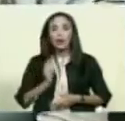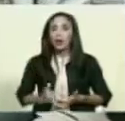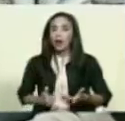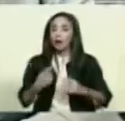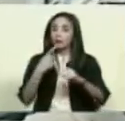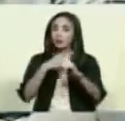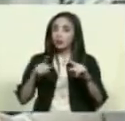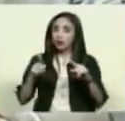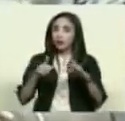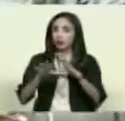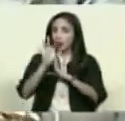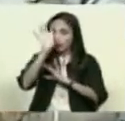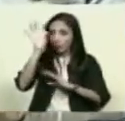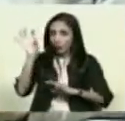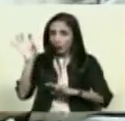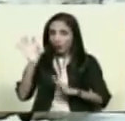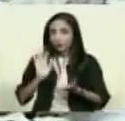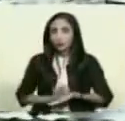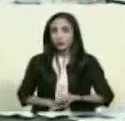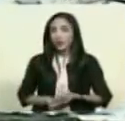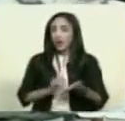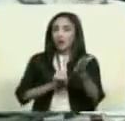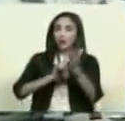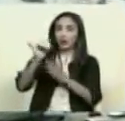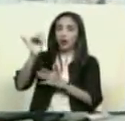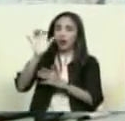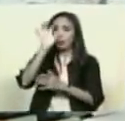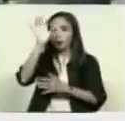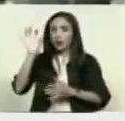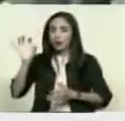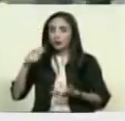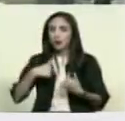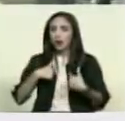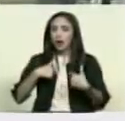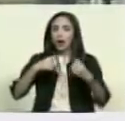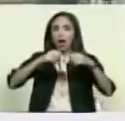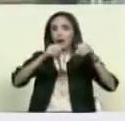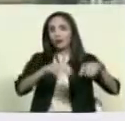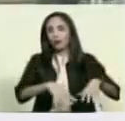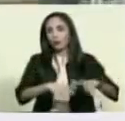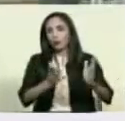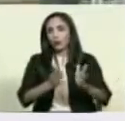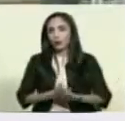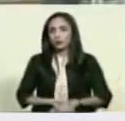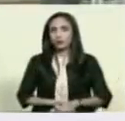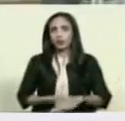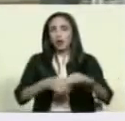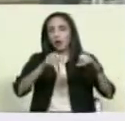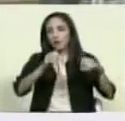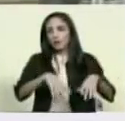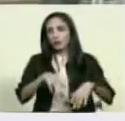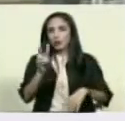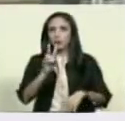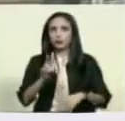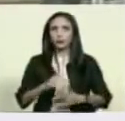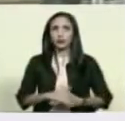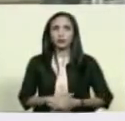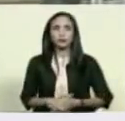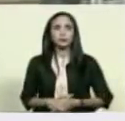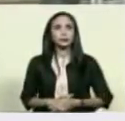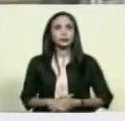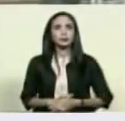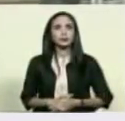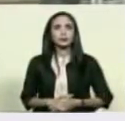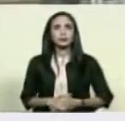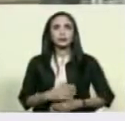Pero eso se hace en la universidad. Aquí tenemos a la constituyente Erikmar Malavé, expresidenta